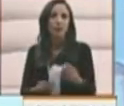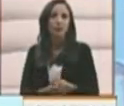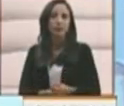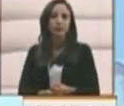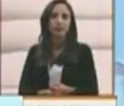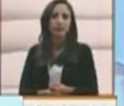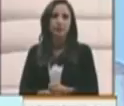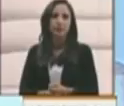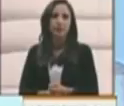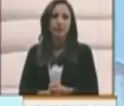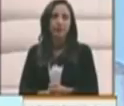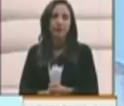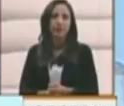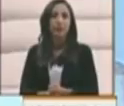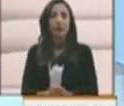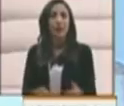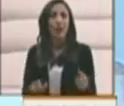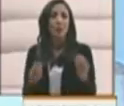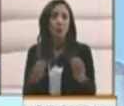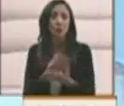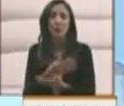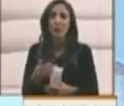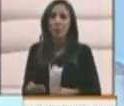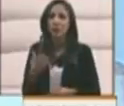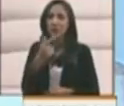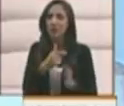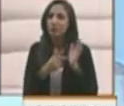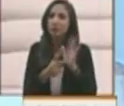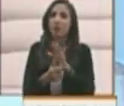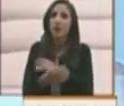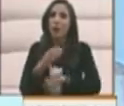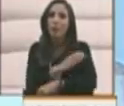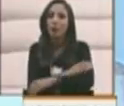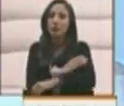de un ala muy importante de la oposición